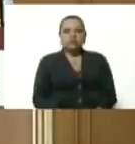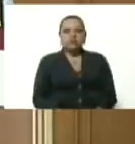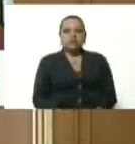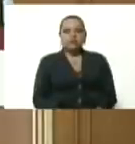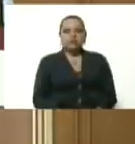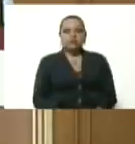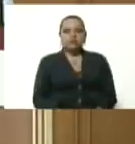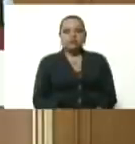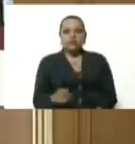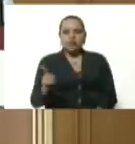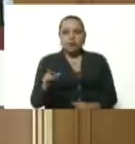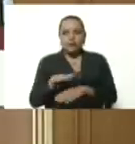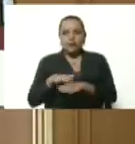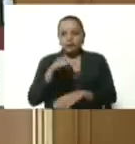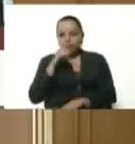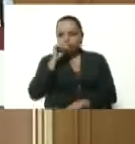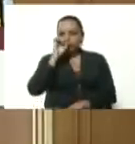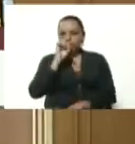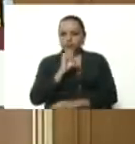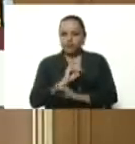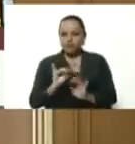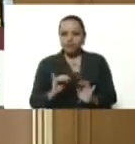¿Me puedo tomar una agüita, Pedro, y termino?